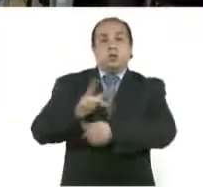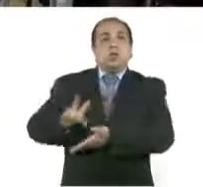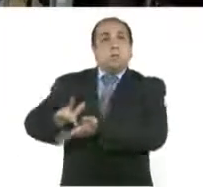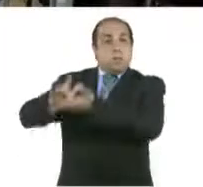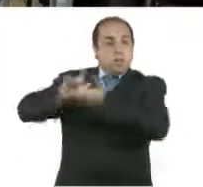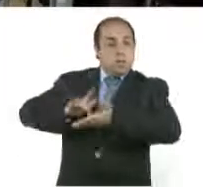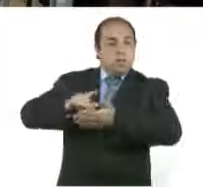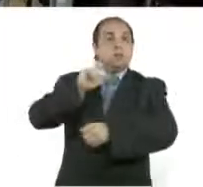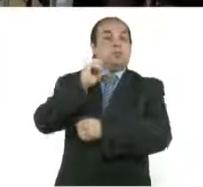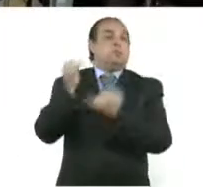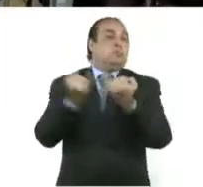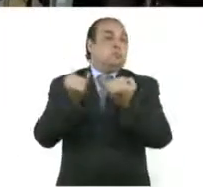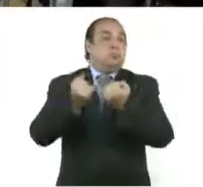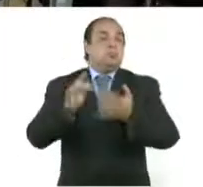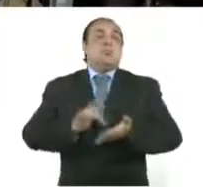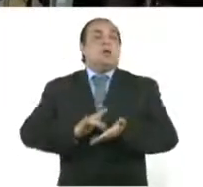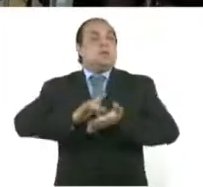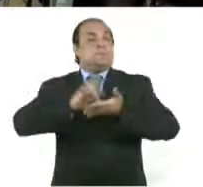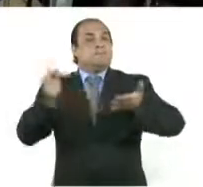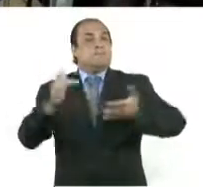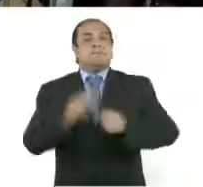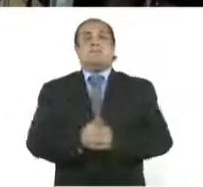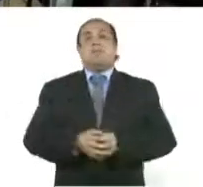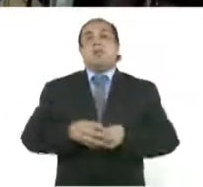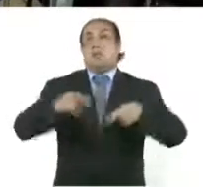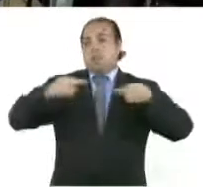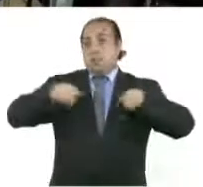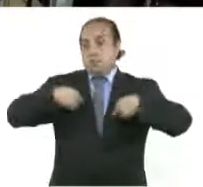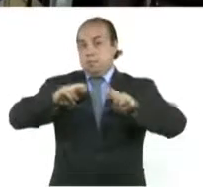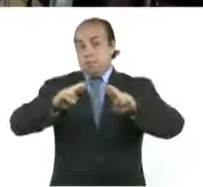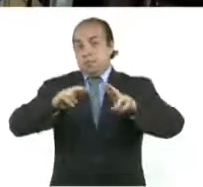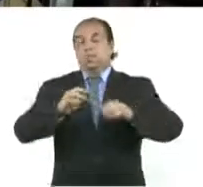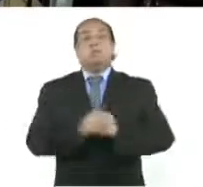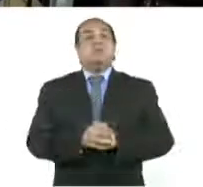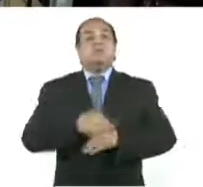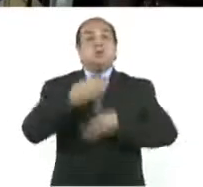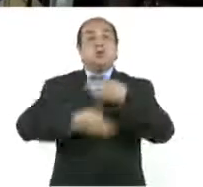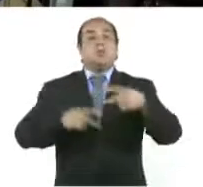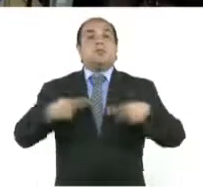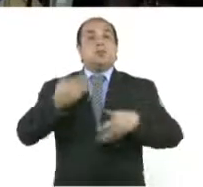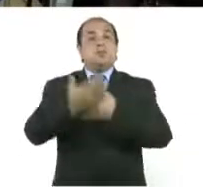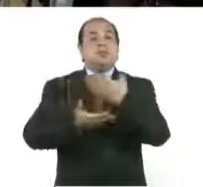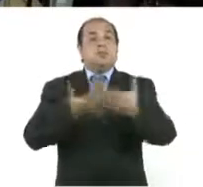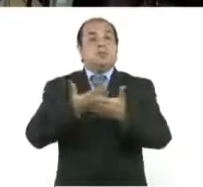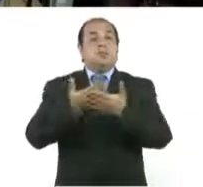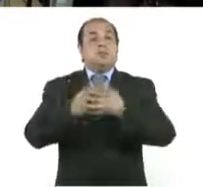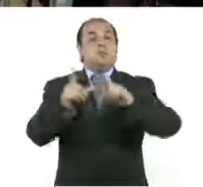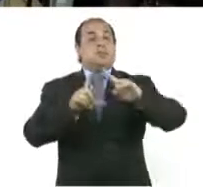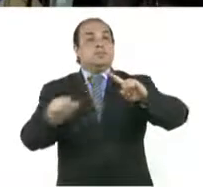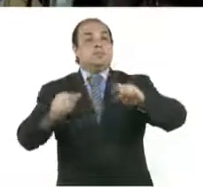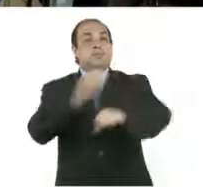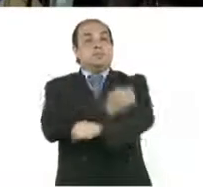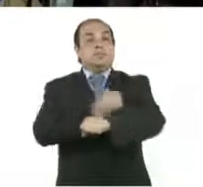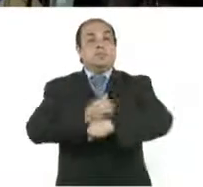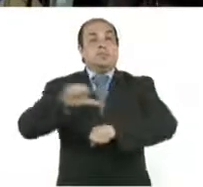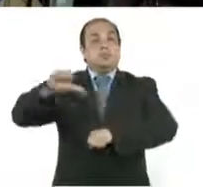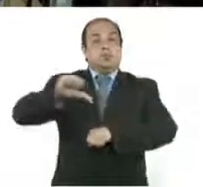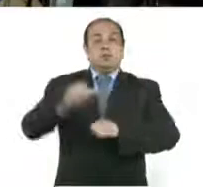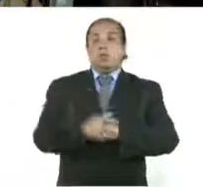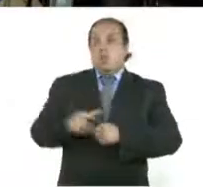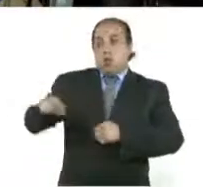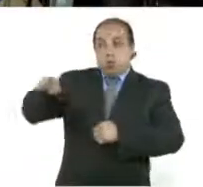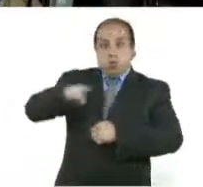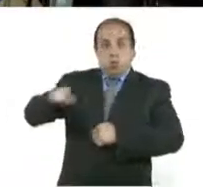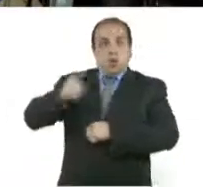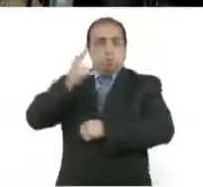y de igual manera quiero agradecer a la delegada y a todos los servidores de la nación que nos acompañan el día de hoy, porque sin ustedes no sería